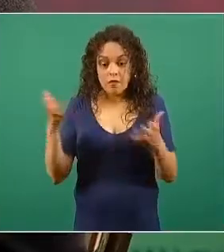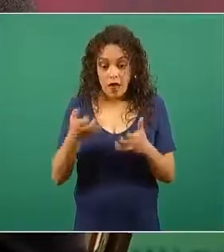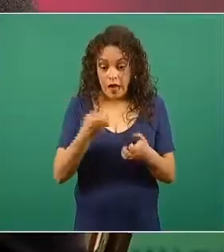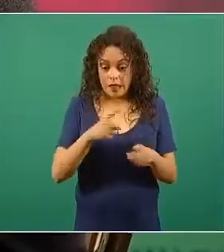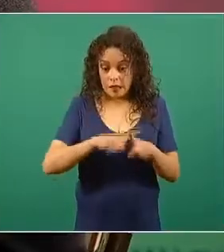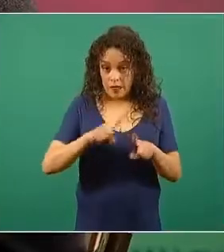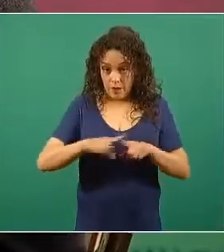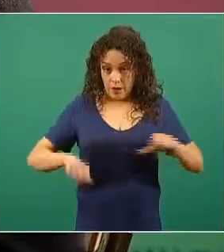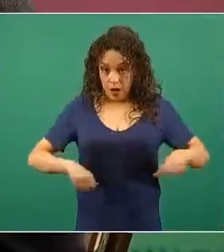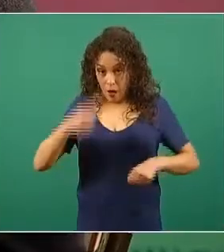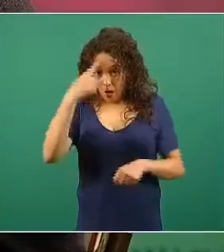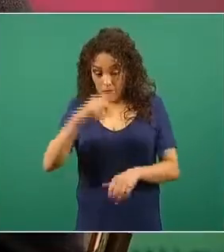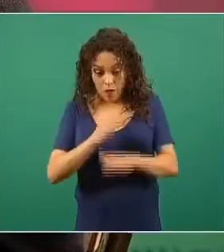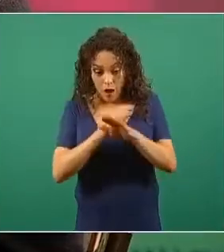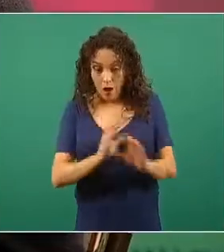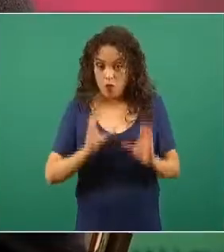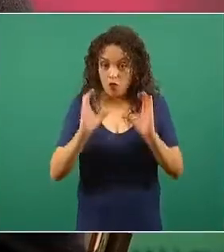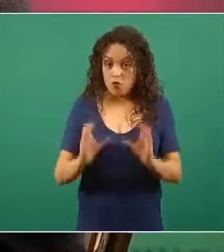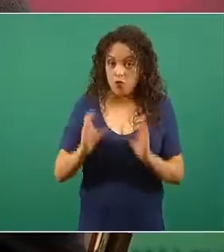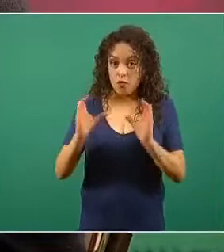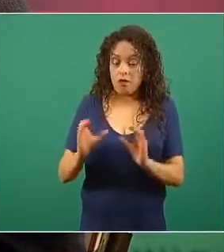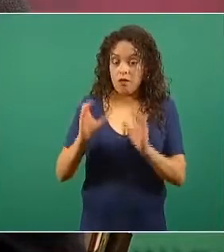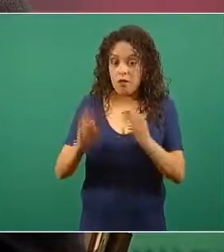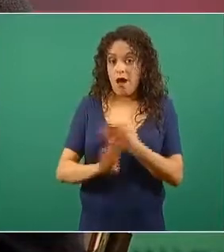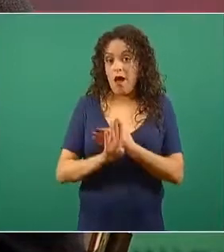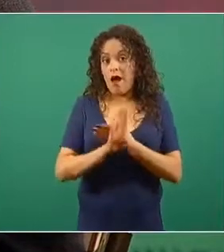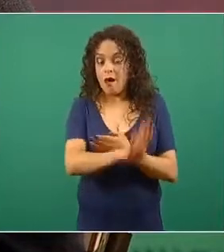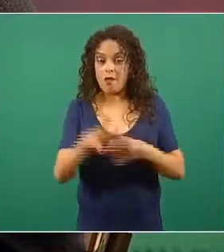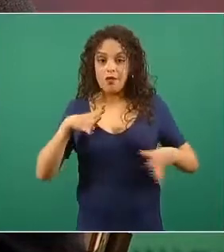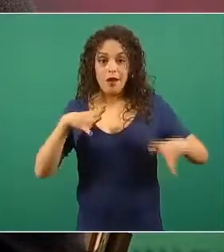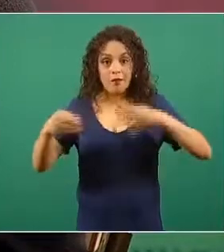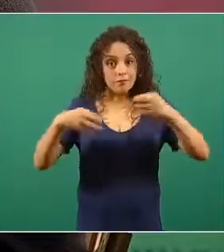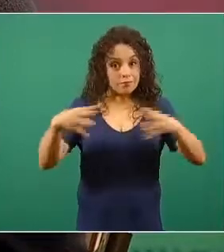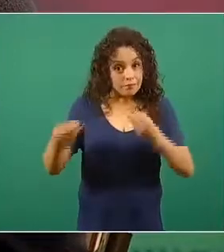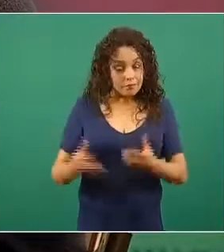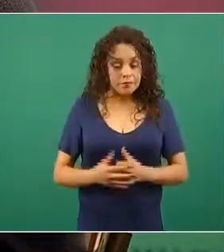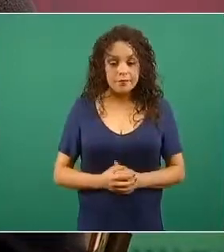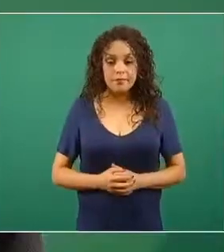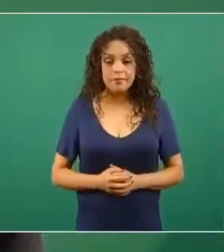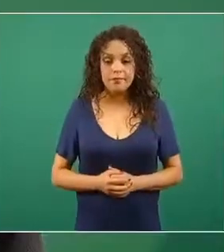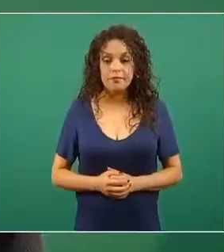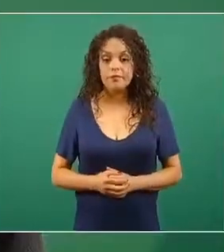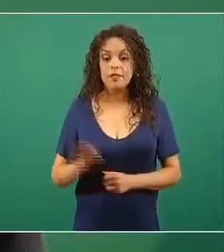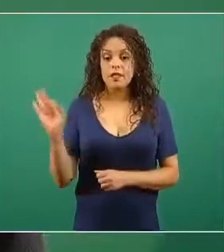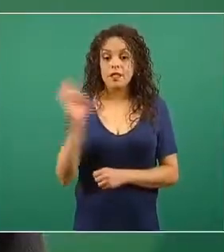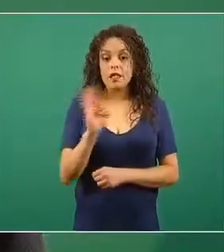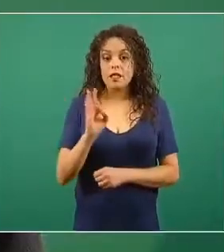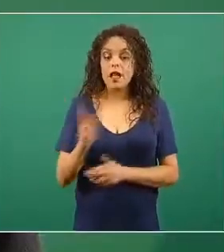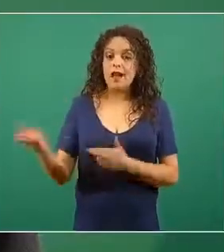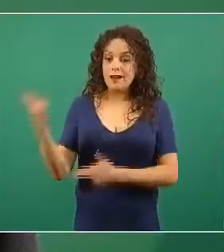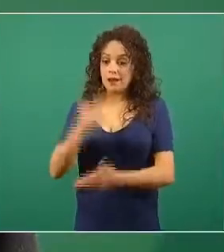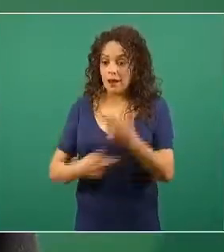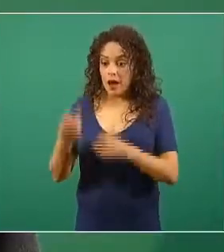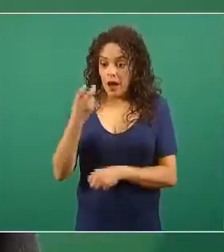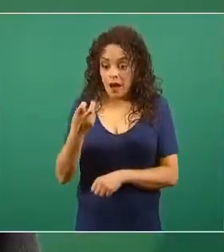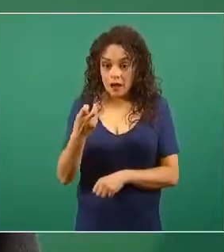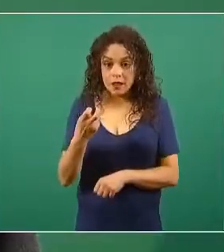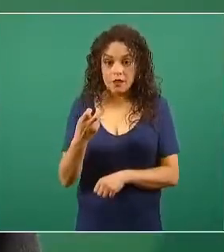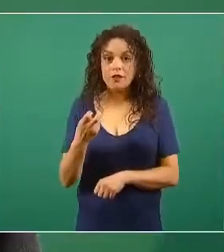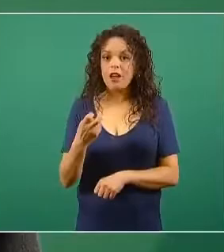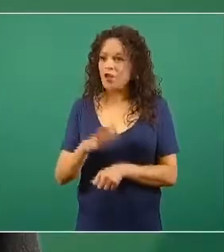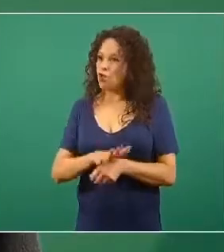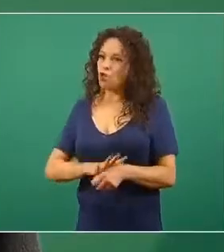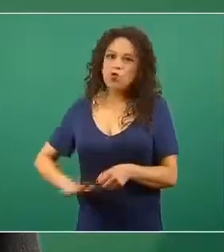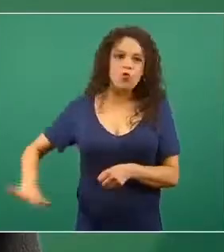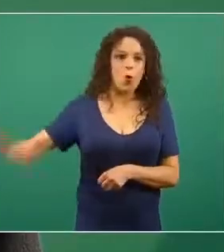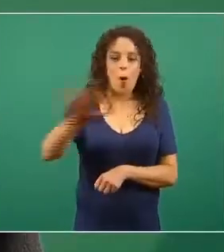acciones preventivas para limitar los contagios, si regresamos, implementamos esto de manera